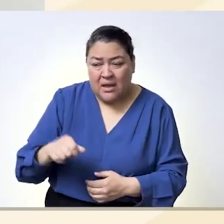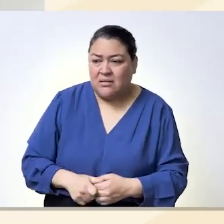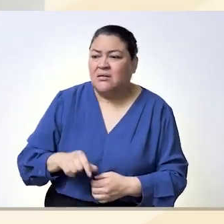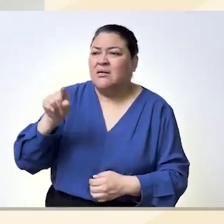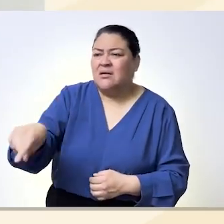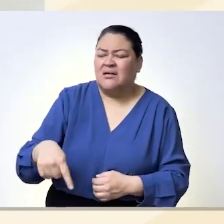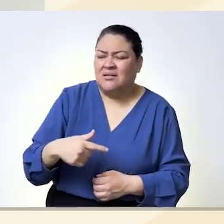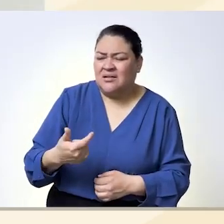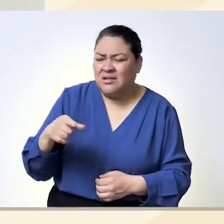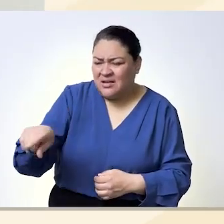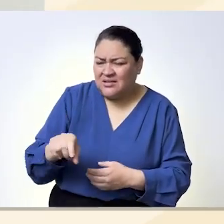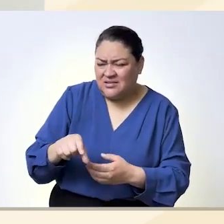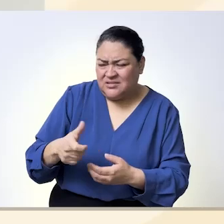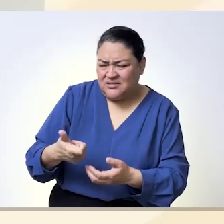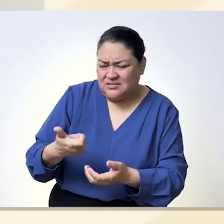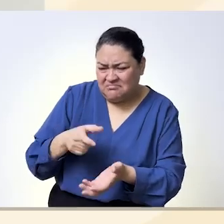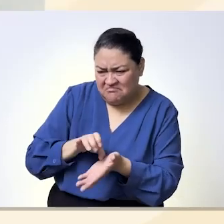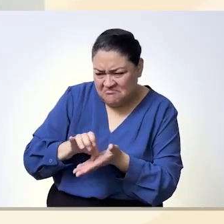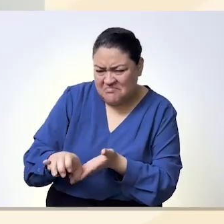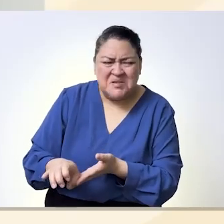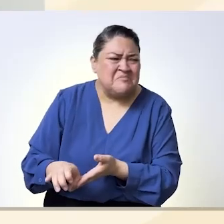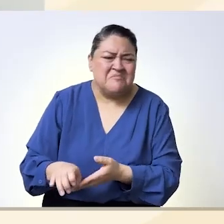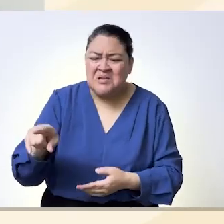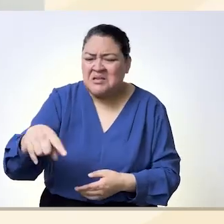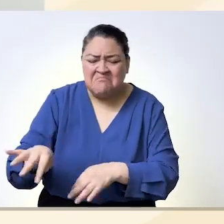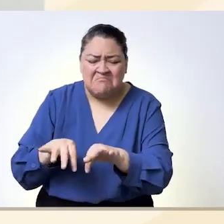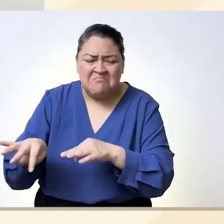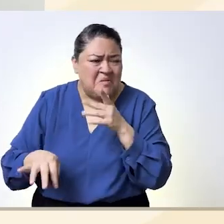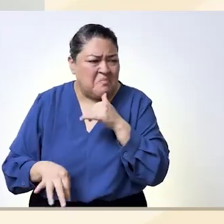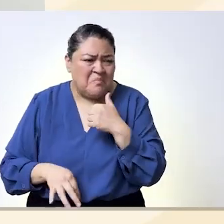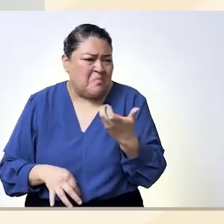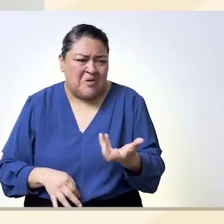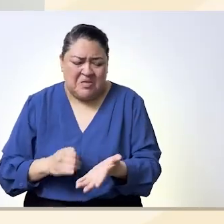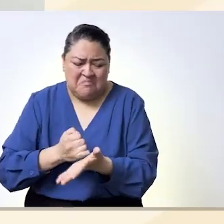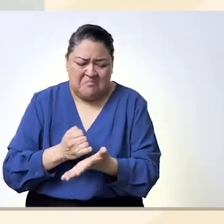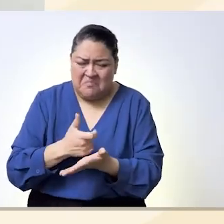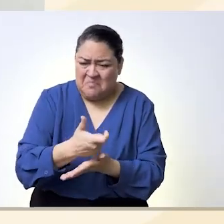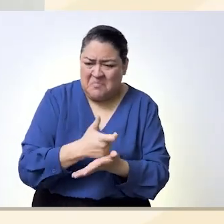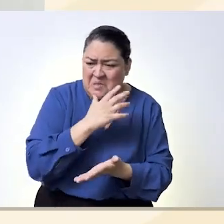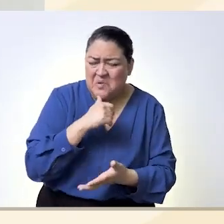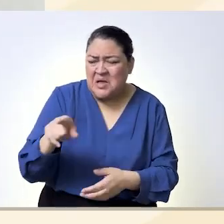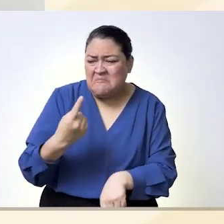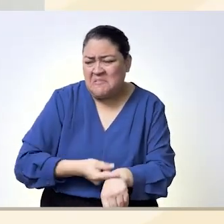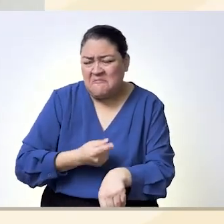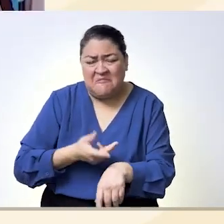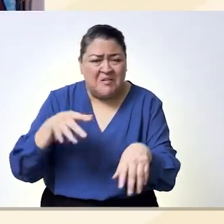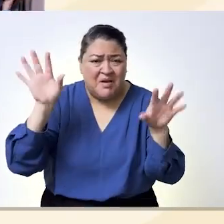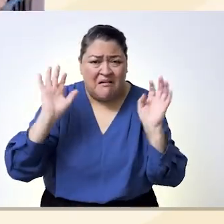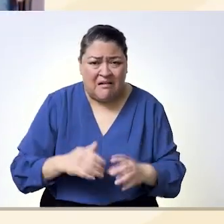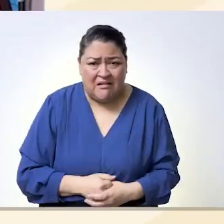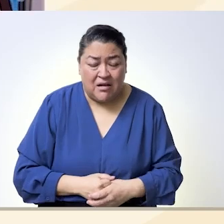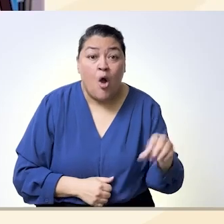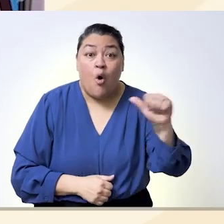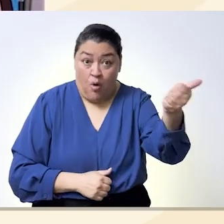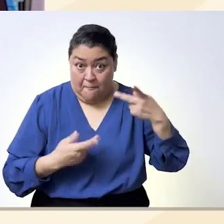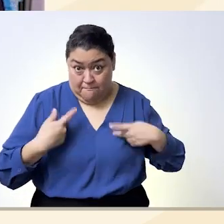Si no son personas productivas, son personas enfermas, hasta narrativas mucho más ofensivas que decían, híjole, las personas, por ejemplo,